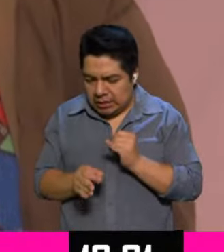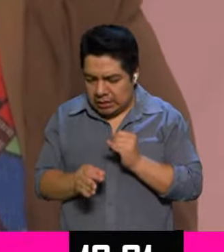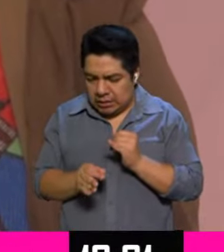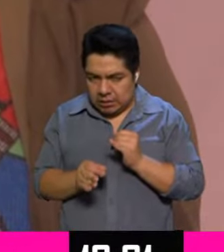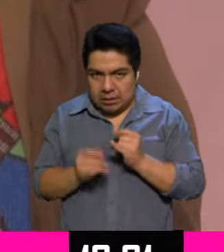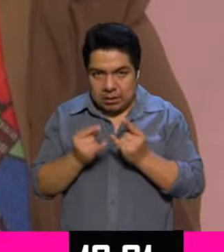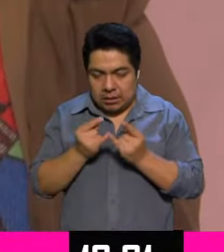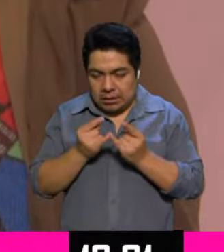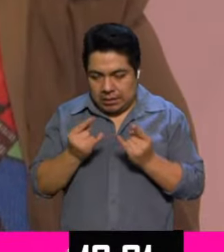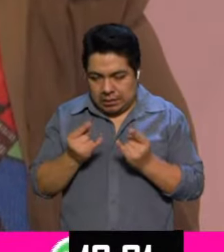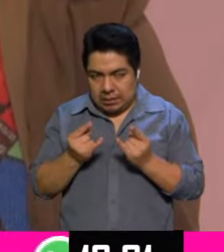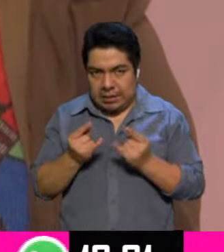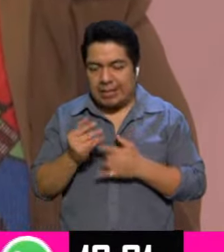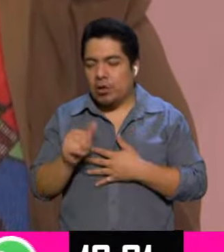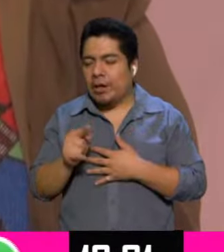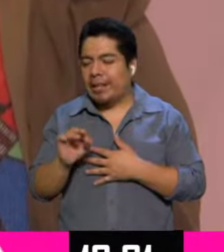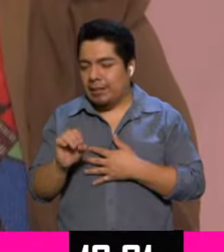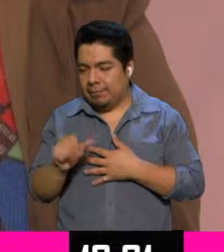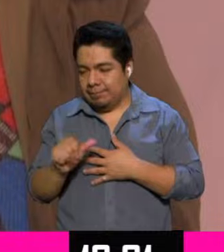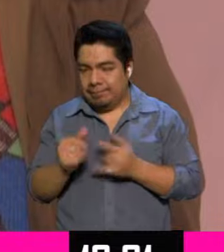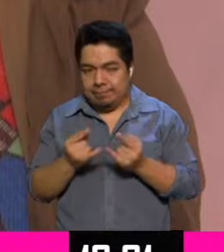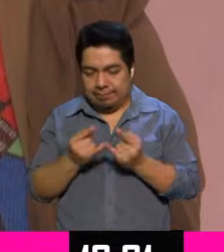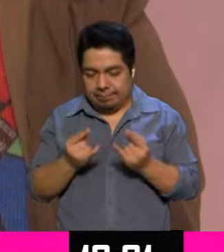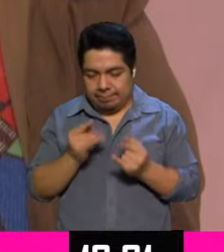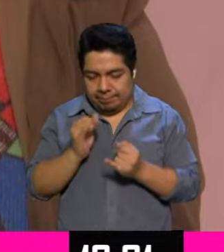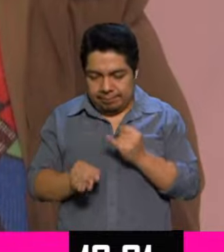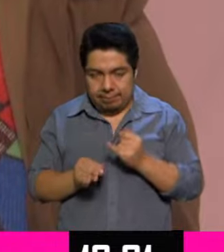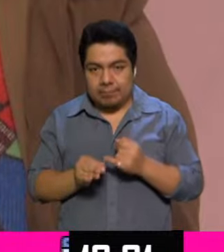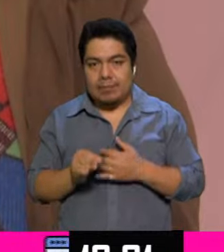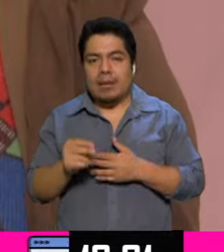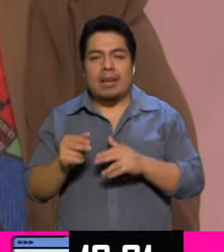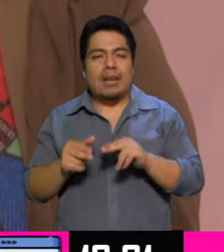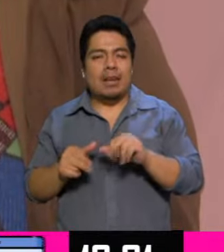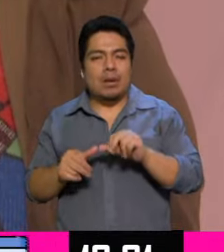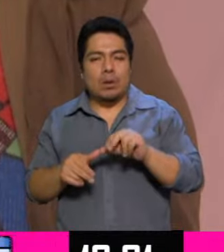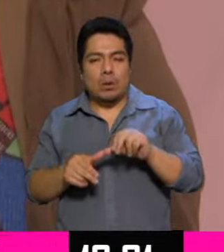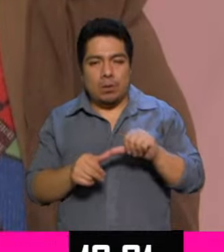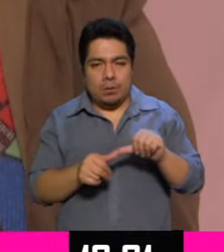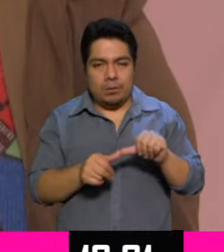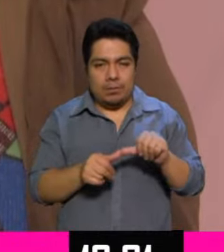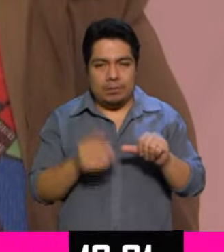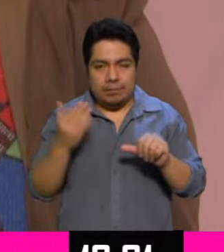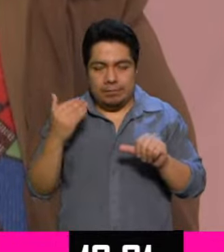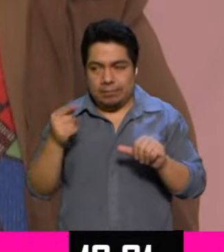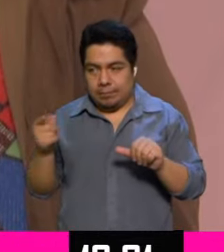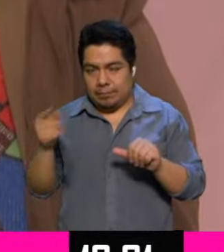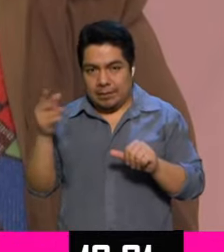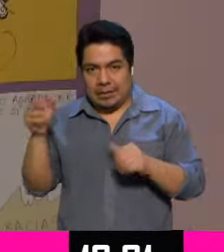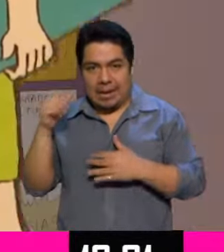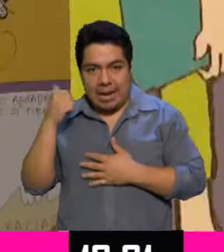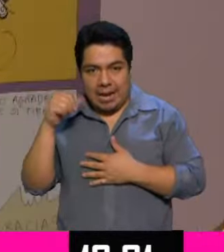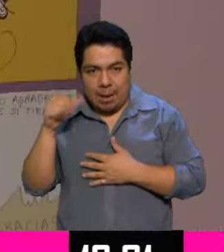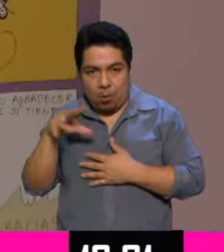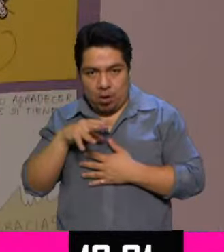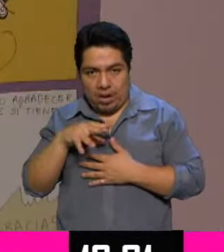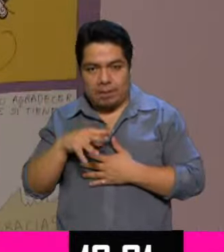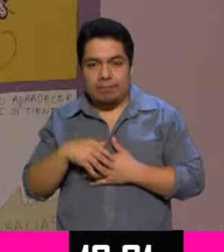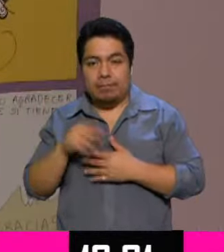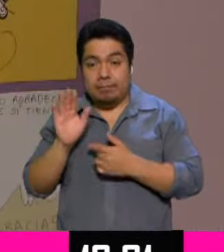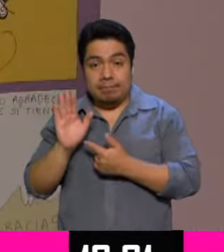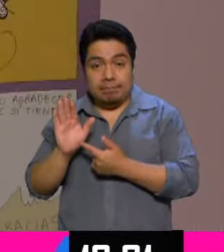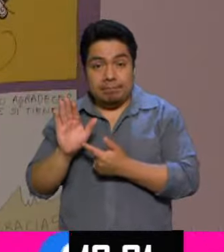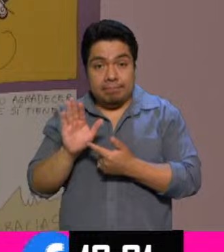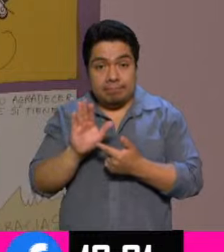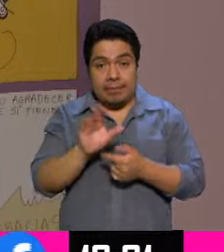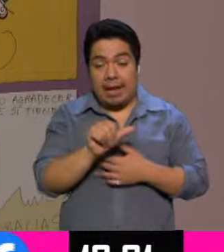la última historieta es justamente la del huracán que hace 9 meses aconteció en Acapulco. En esta muestra,